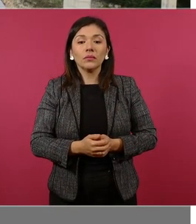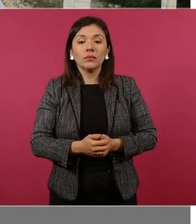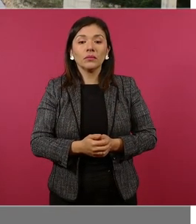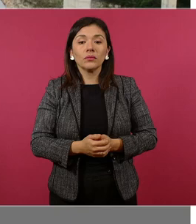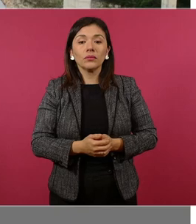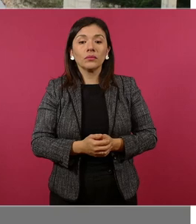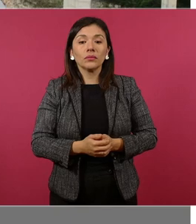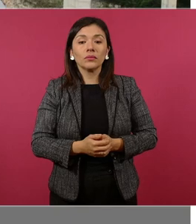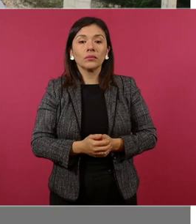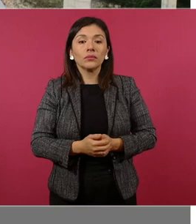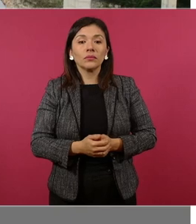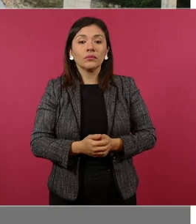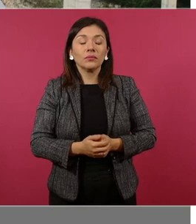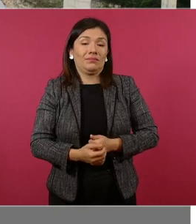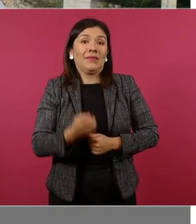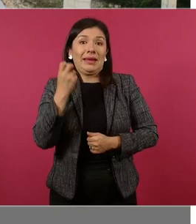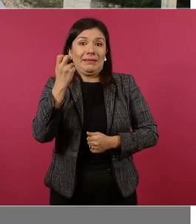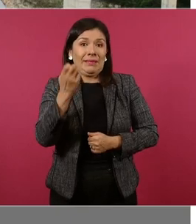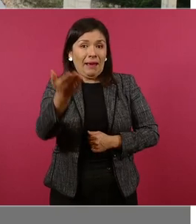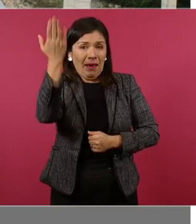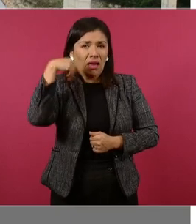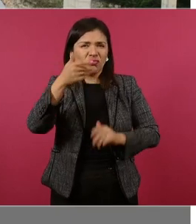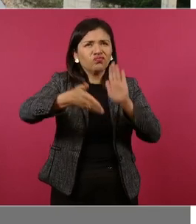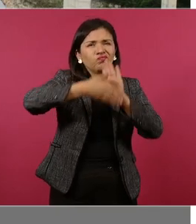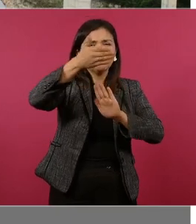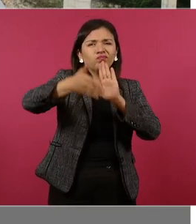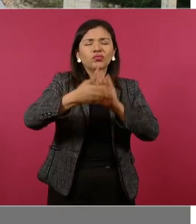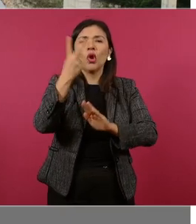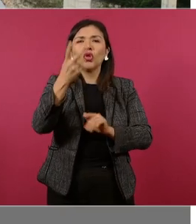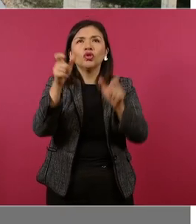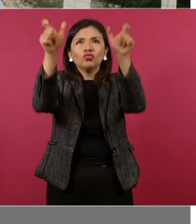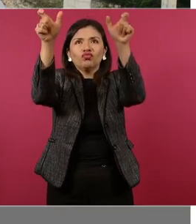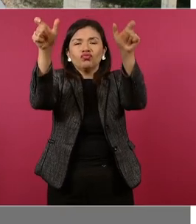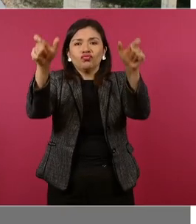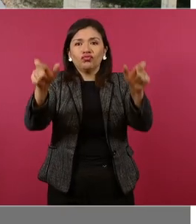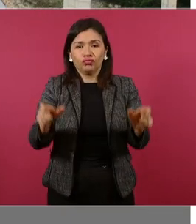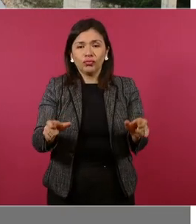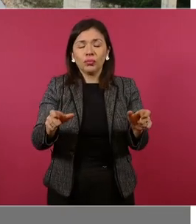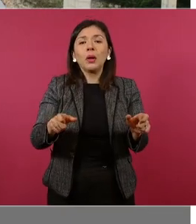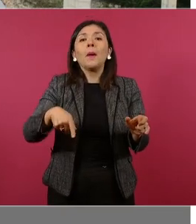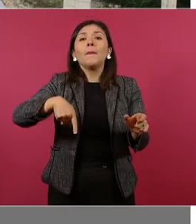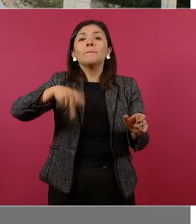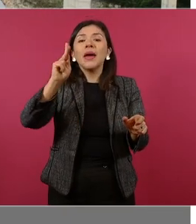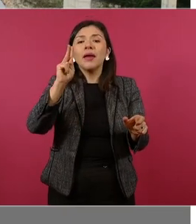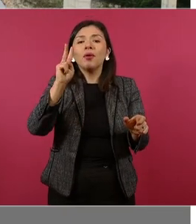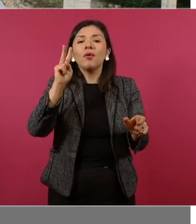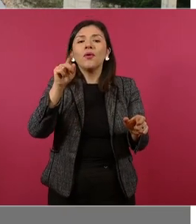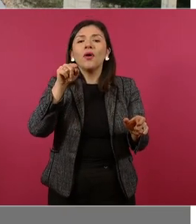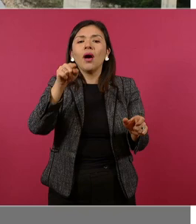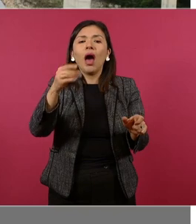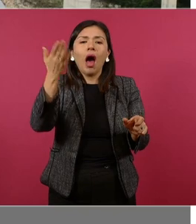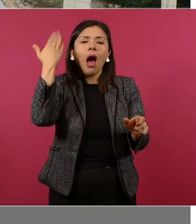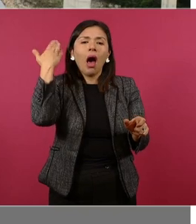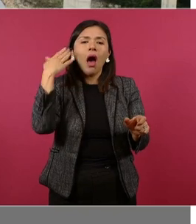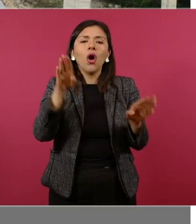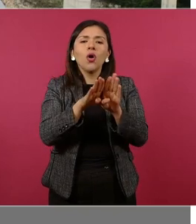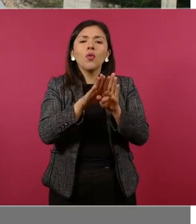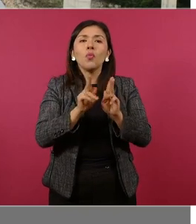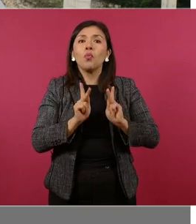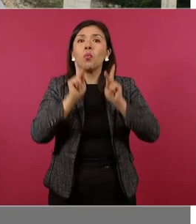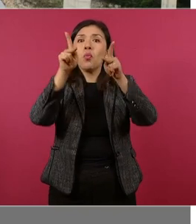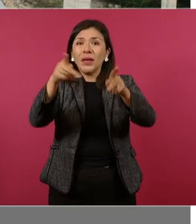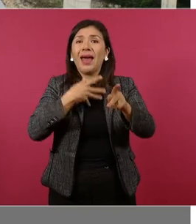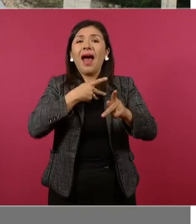tomamos ya se estaban construyendo las dos pilas y estaba una parte de las secciones del del del propio